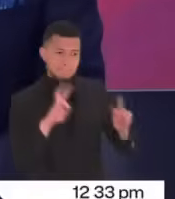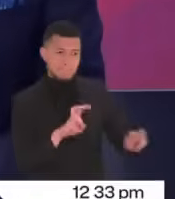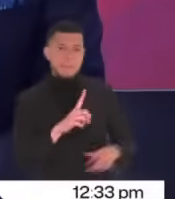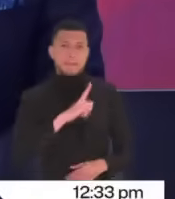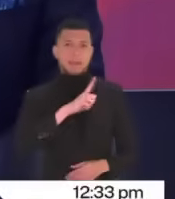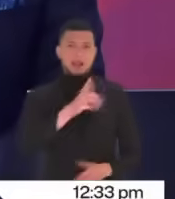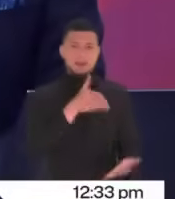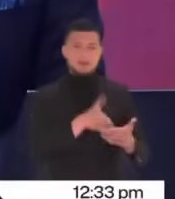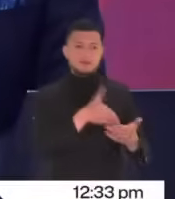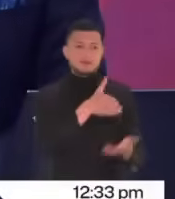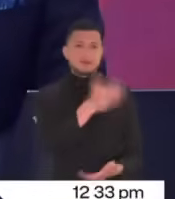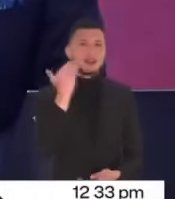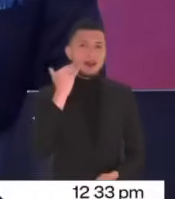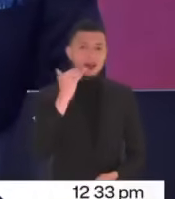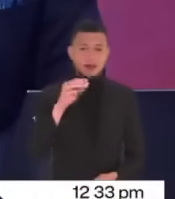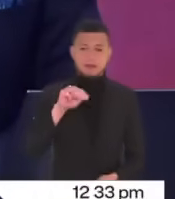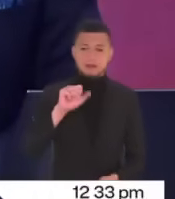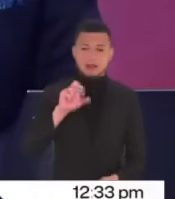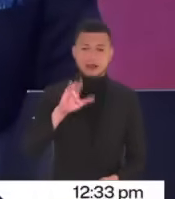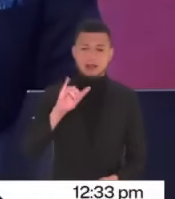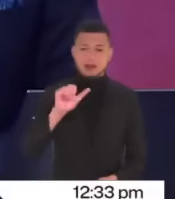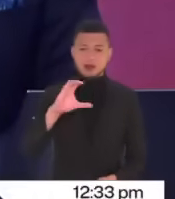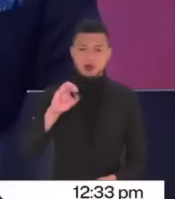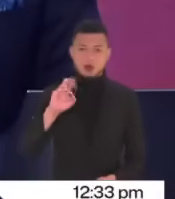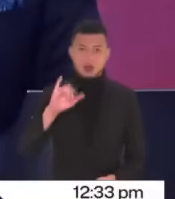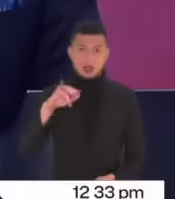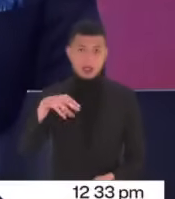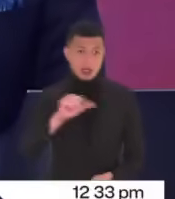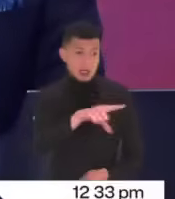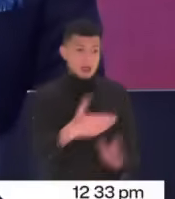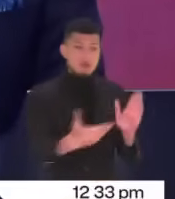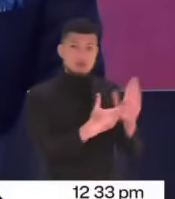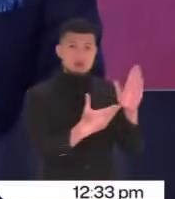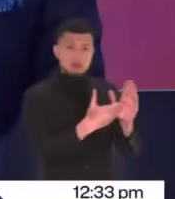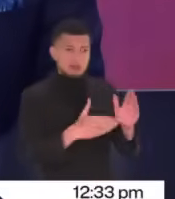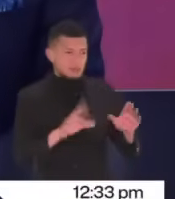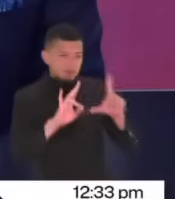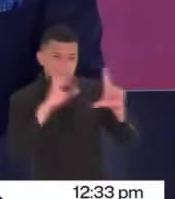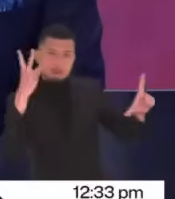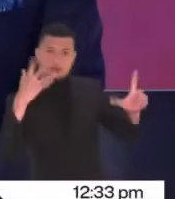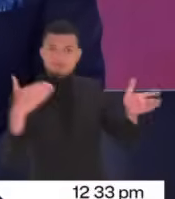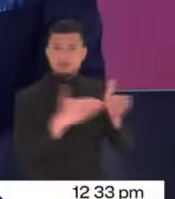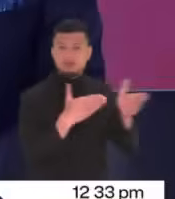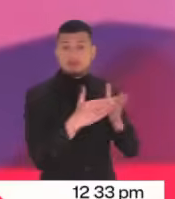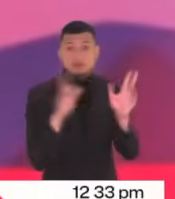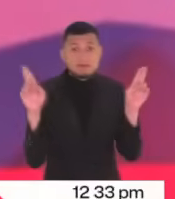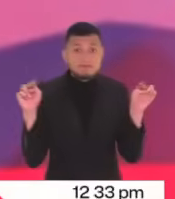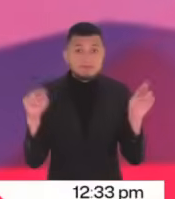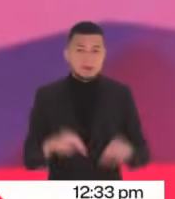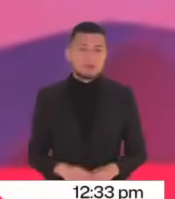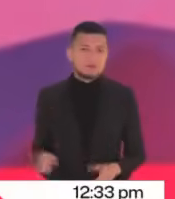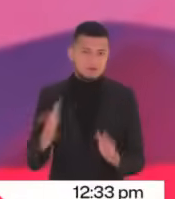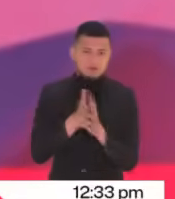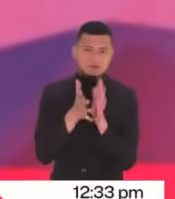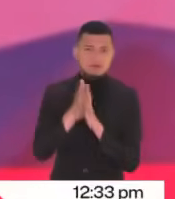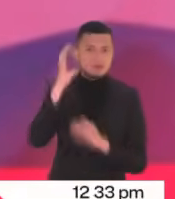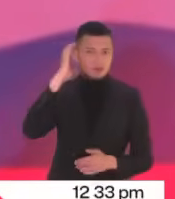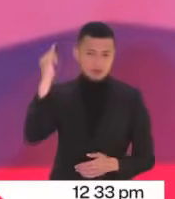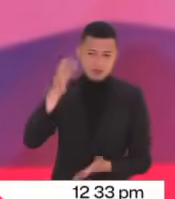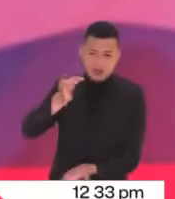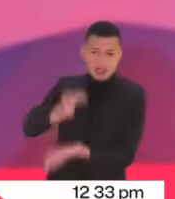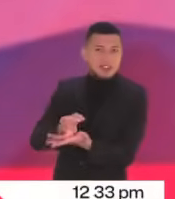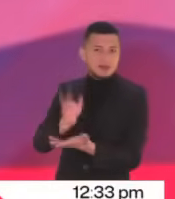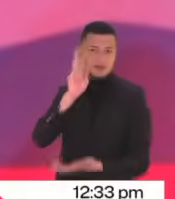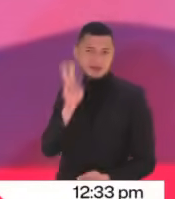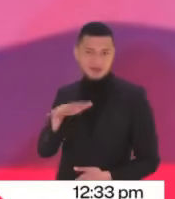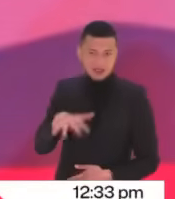líder opositora María Corina Machado por supuesto ataque informático. Nos vamos a Caracas con nuestro corresponsal